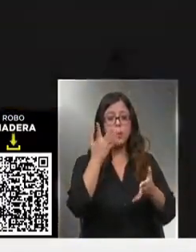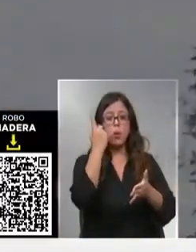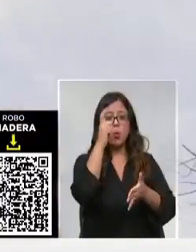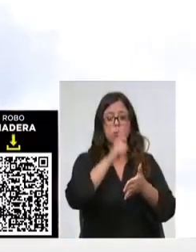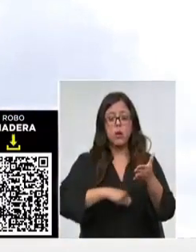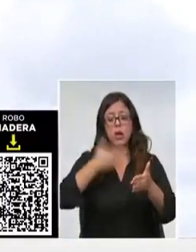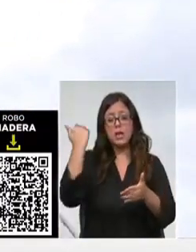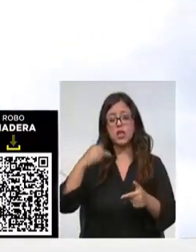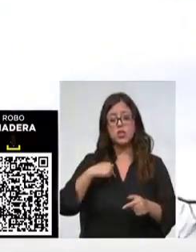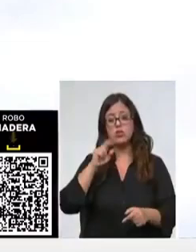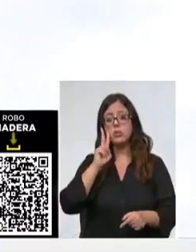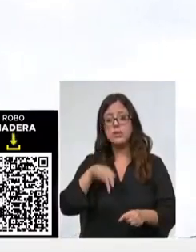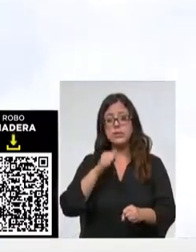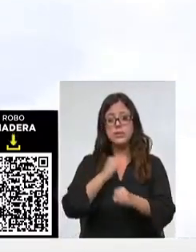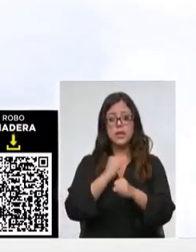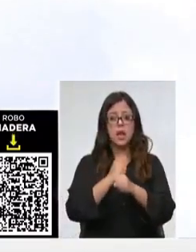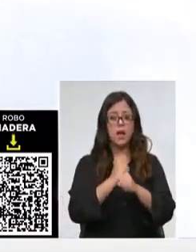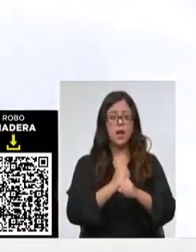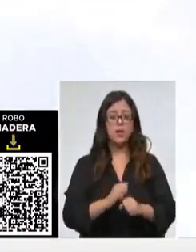trabajo.